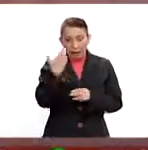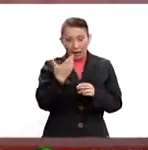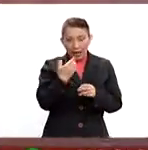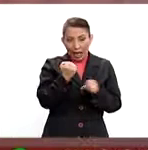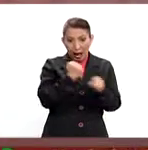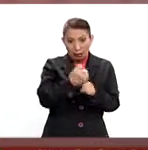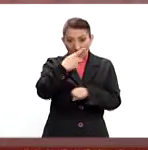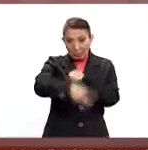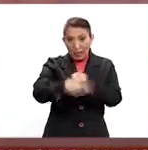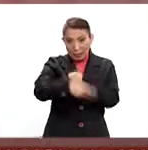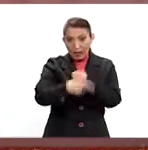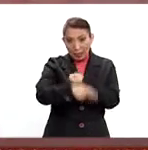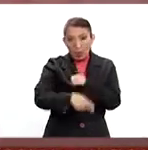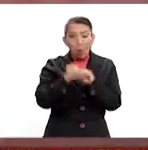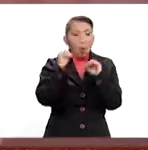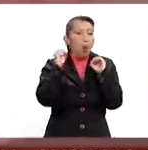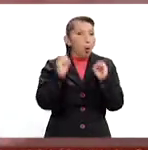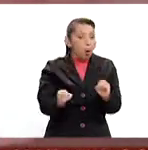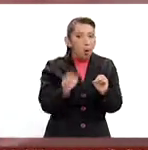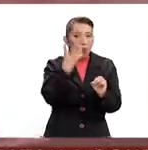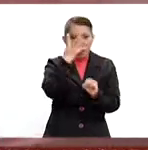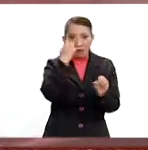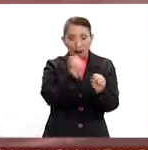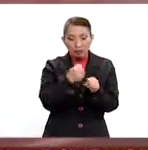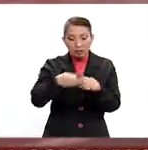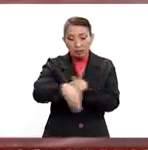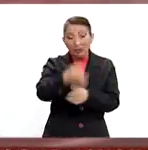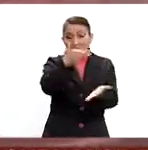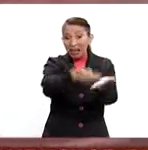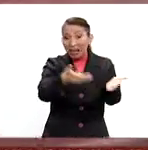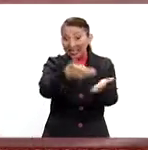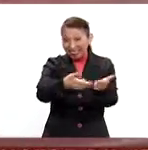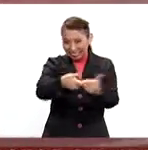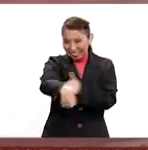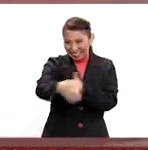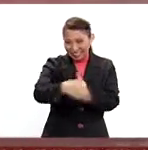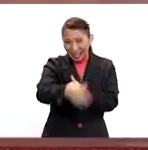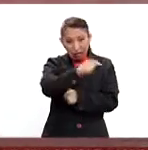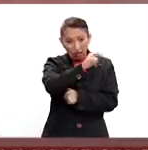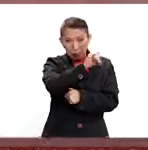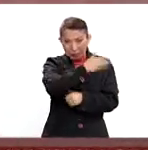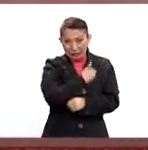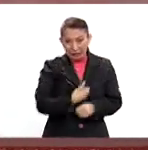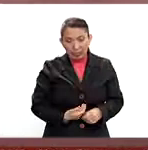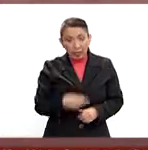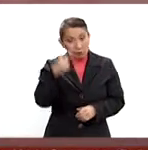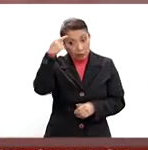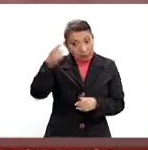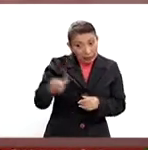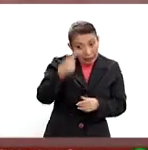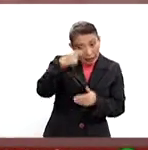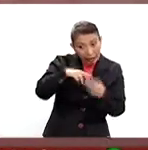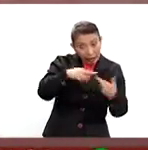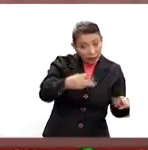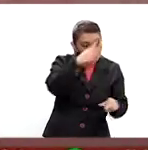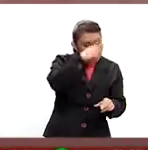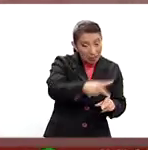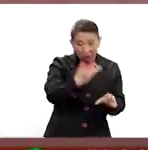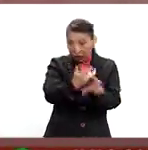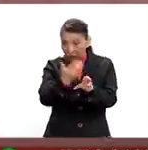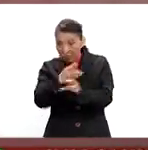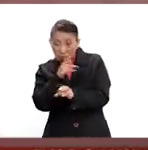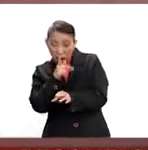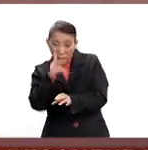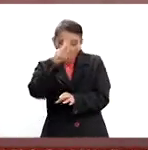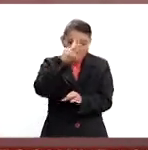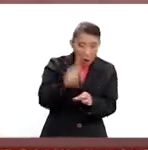en peligro, o los 4 años que nos quedan por lo menos. ¿Usted cree que la relación entre México y Estados Unidos mejorará o